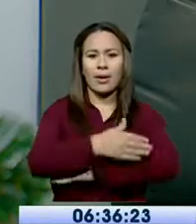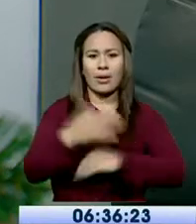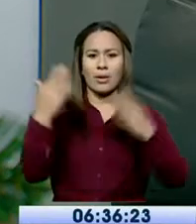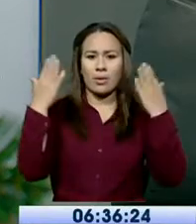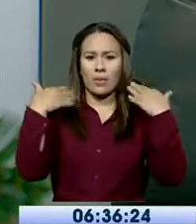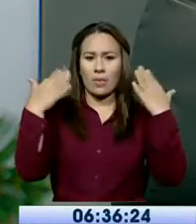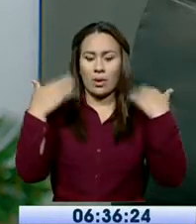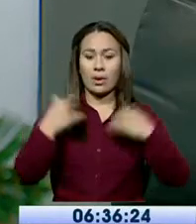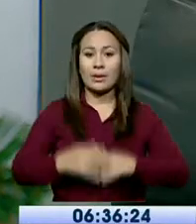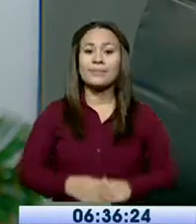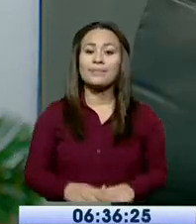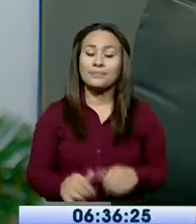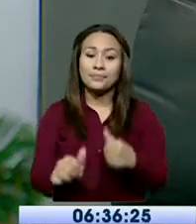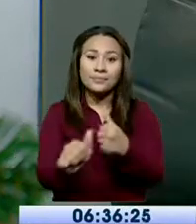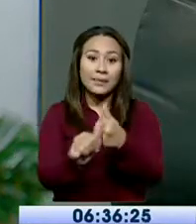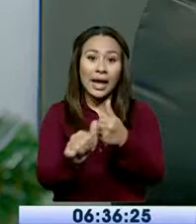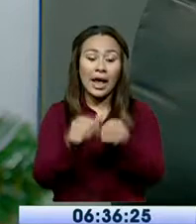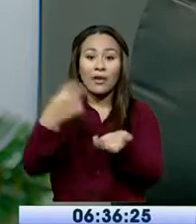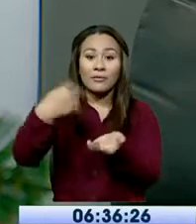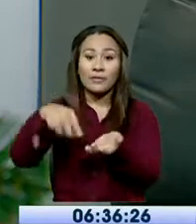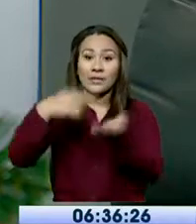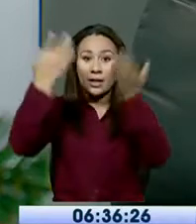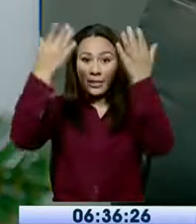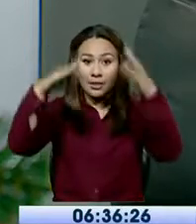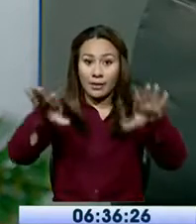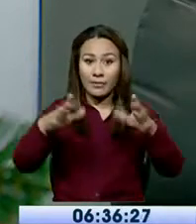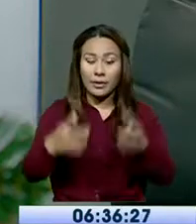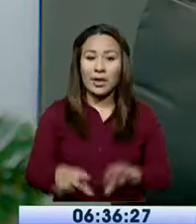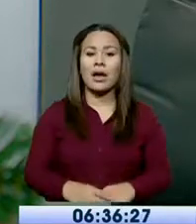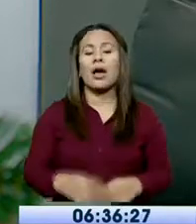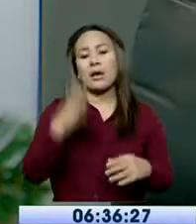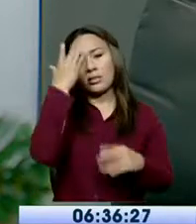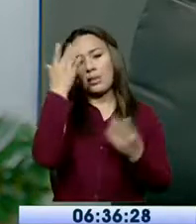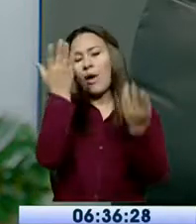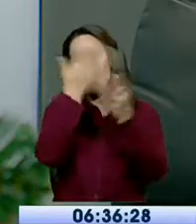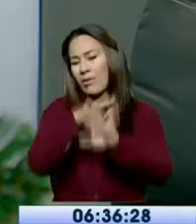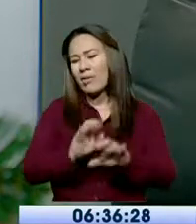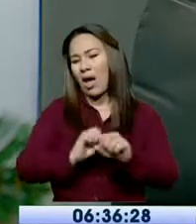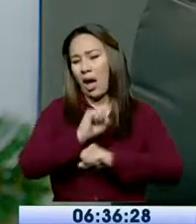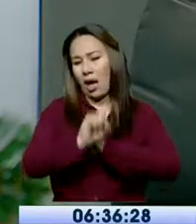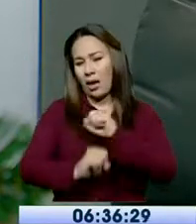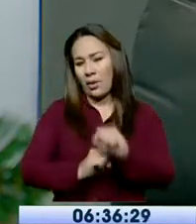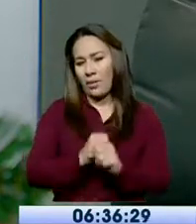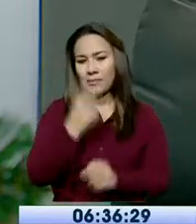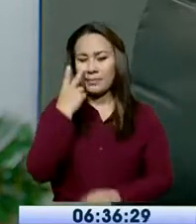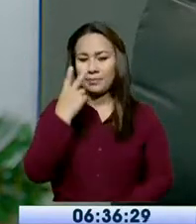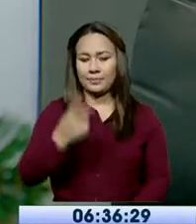a pocos días de las festividades por Navidad y fin de año. Tenemos los detalles, veamos.